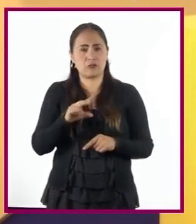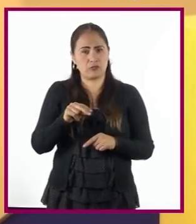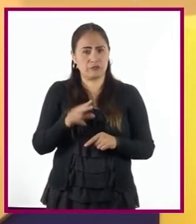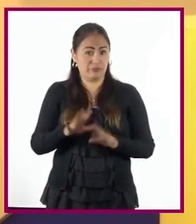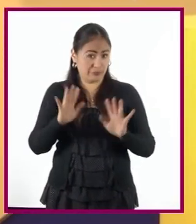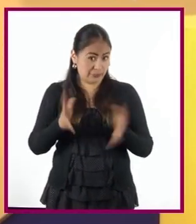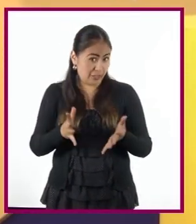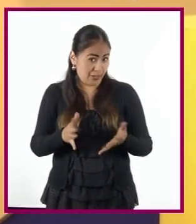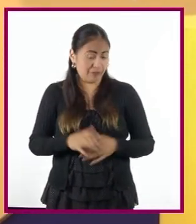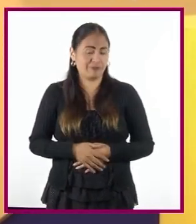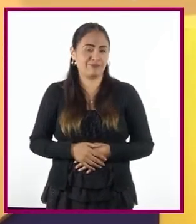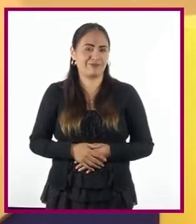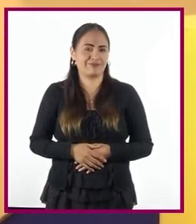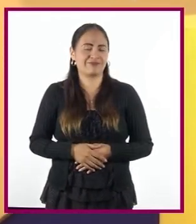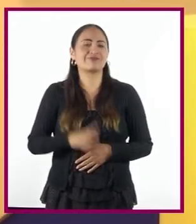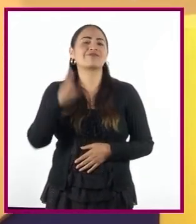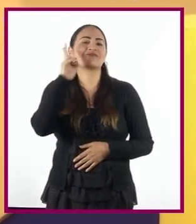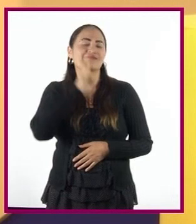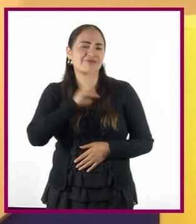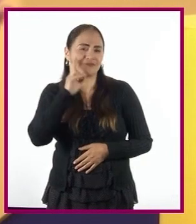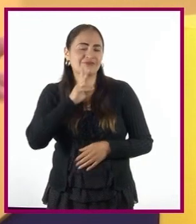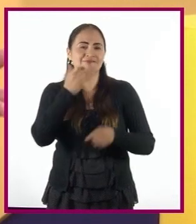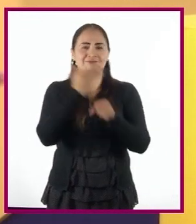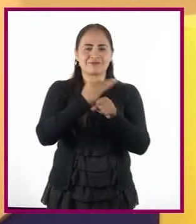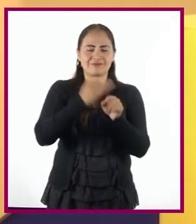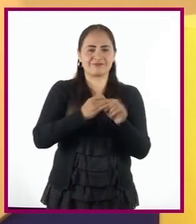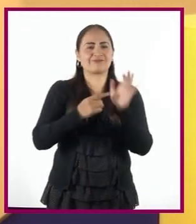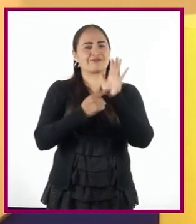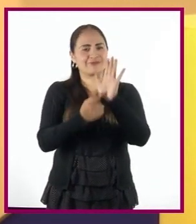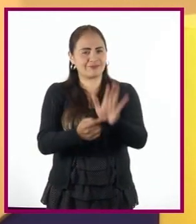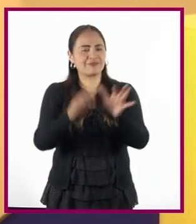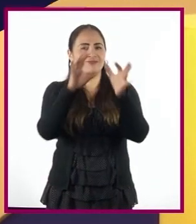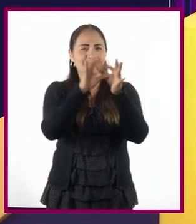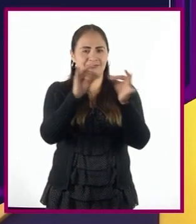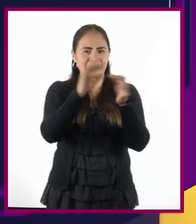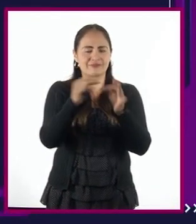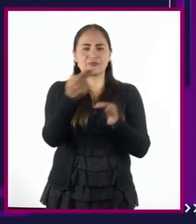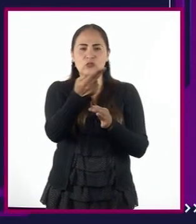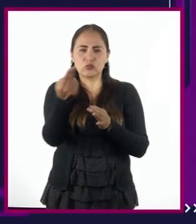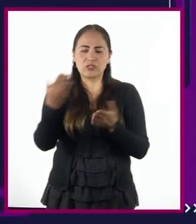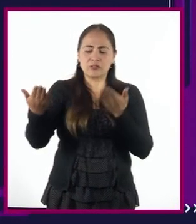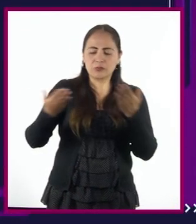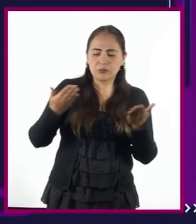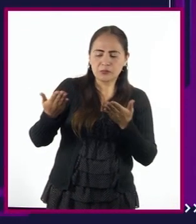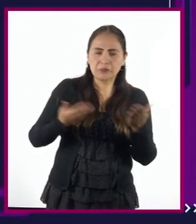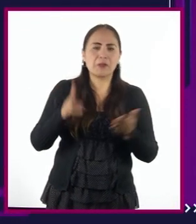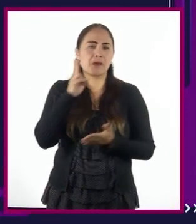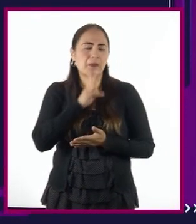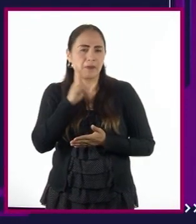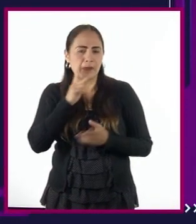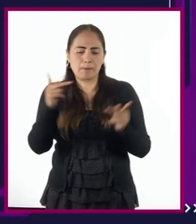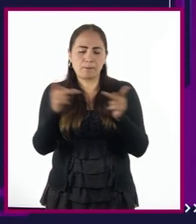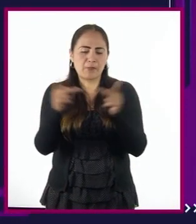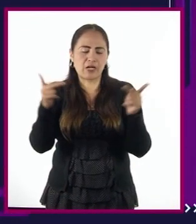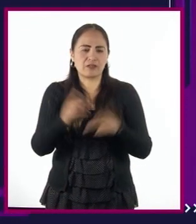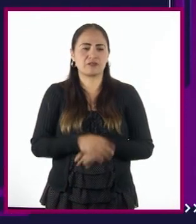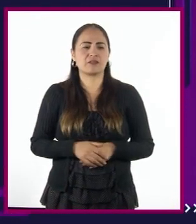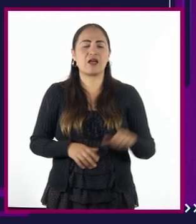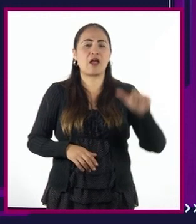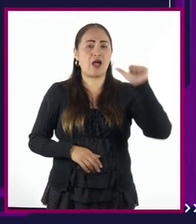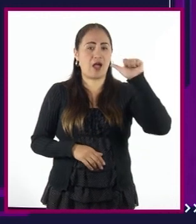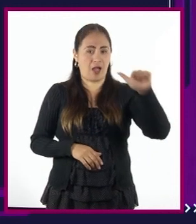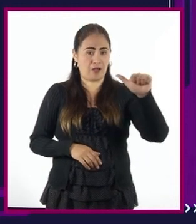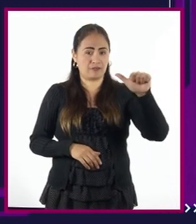respuestas? Compárenlas con lo que se presenta a continuación. Inciso A. Una gráfica de líneas es